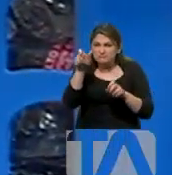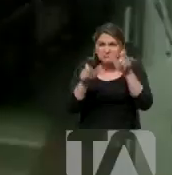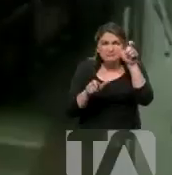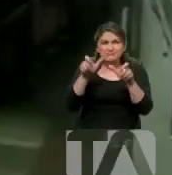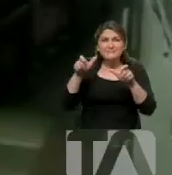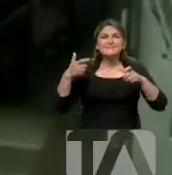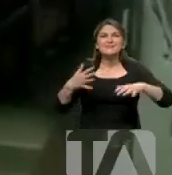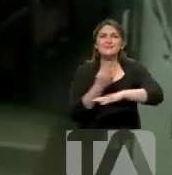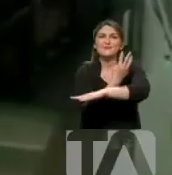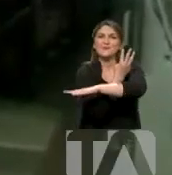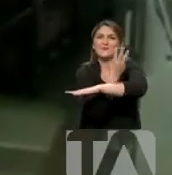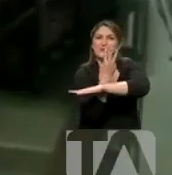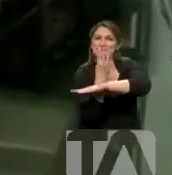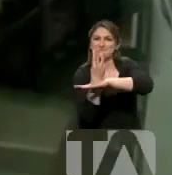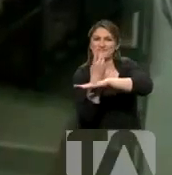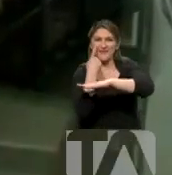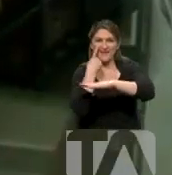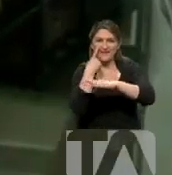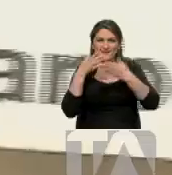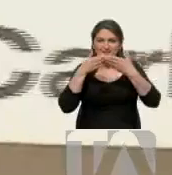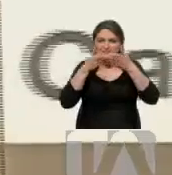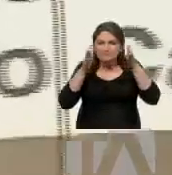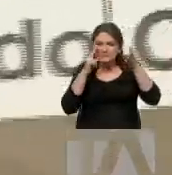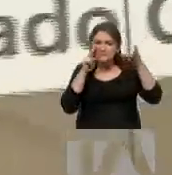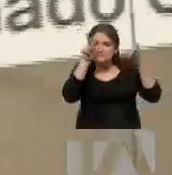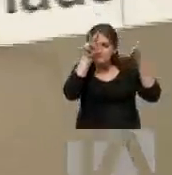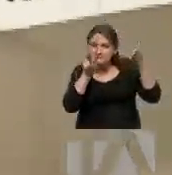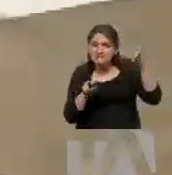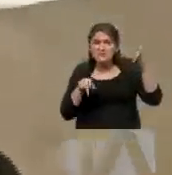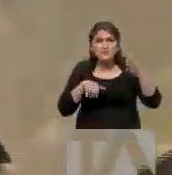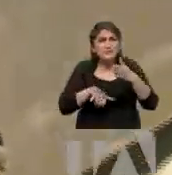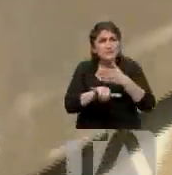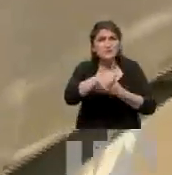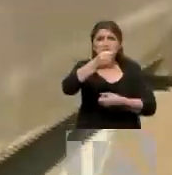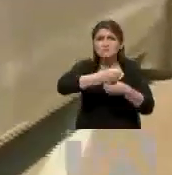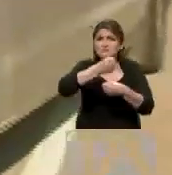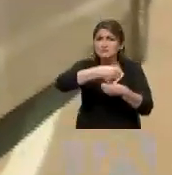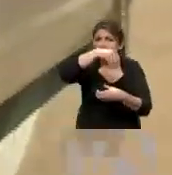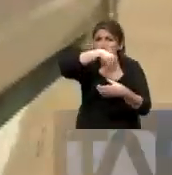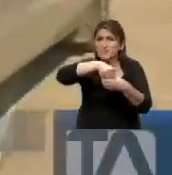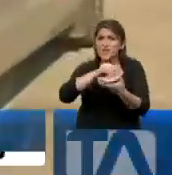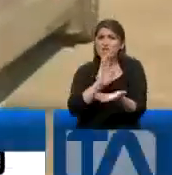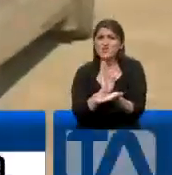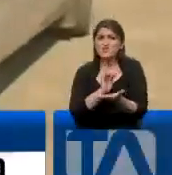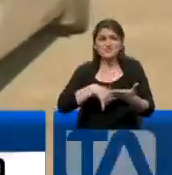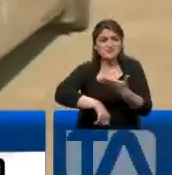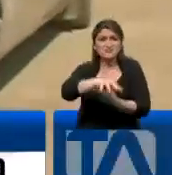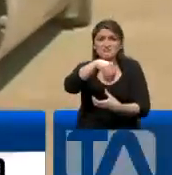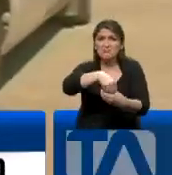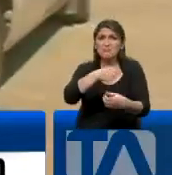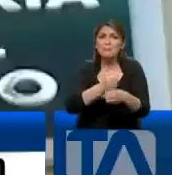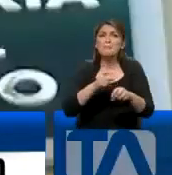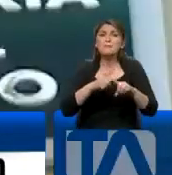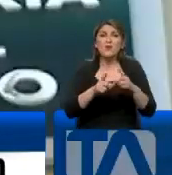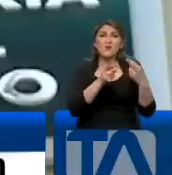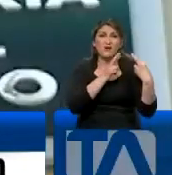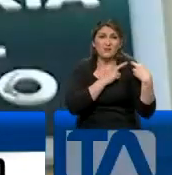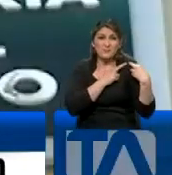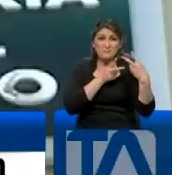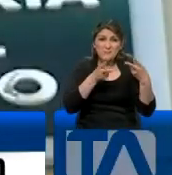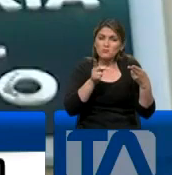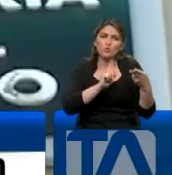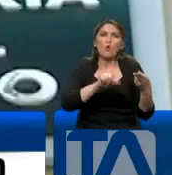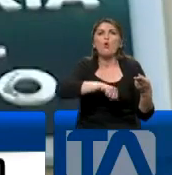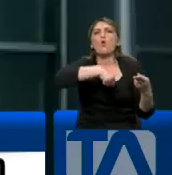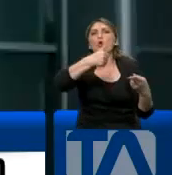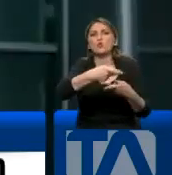web del hospital, la mayoría de estos funcionarios continúan dentro de la Casa de Salud, aunque ahora en otros cargos. La semana pasada,